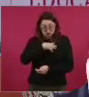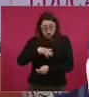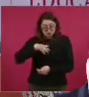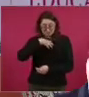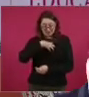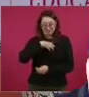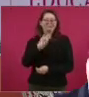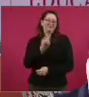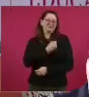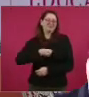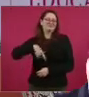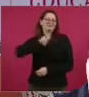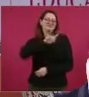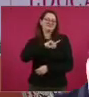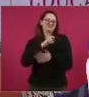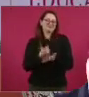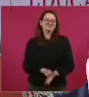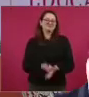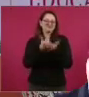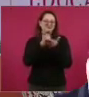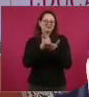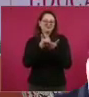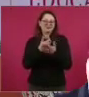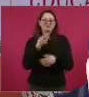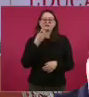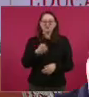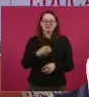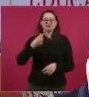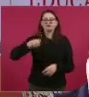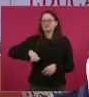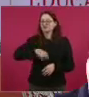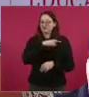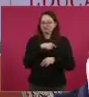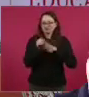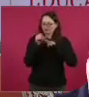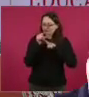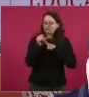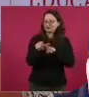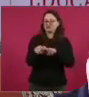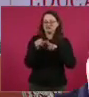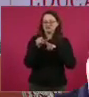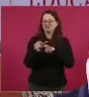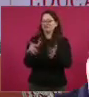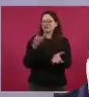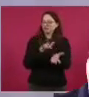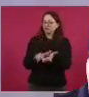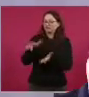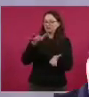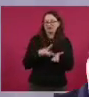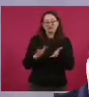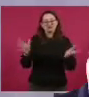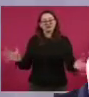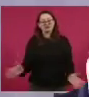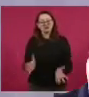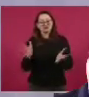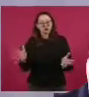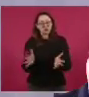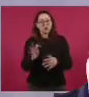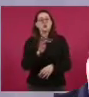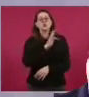Por eso nosotros vamos a seguir apoyando el deporte. Ya les puedo decir